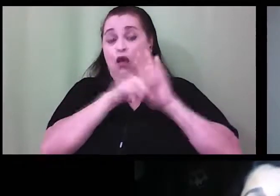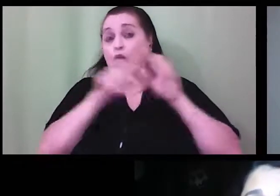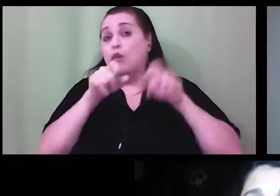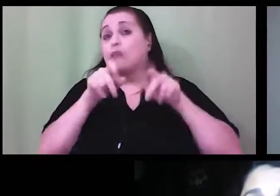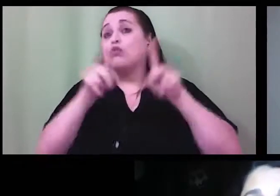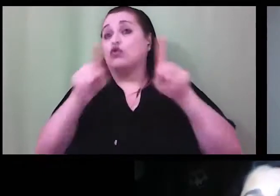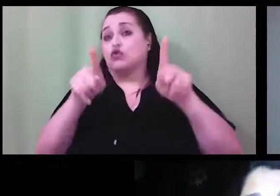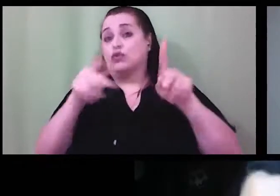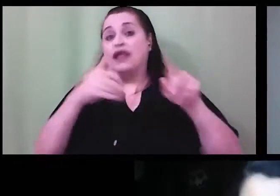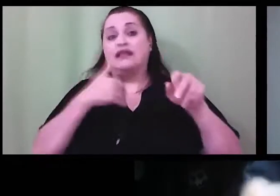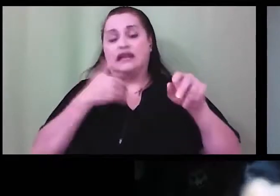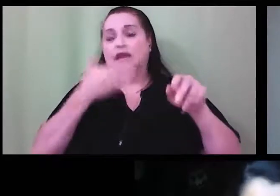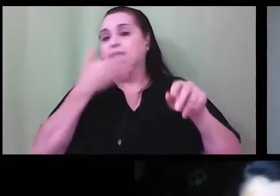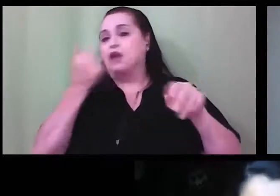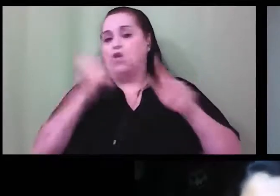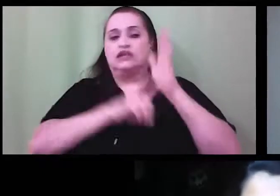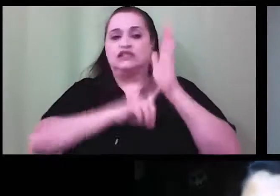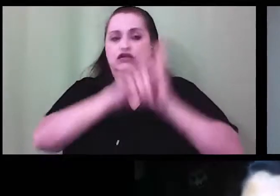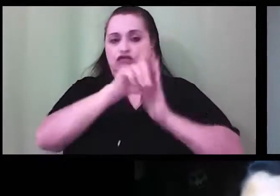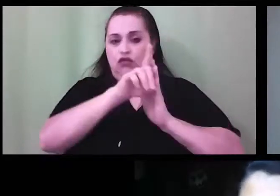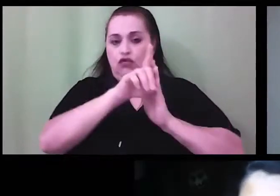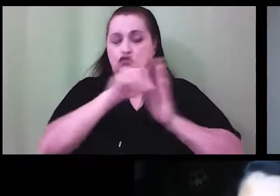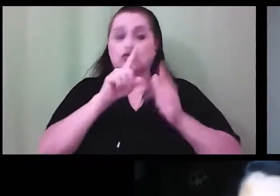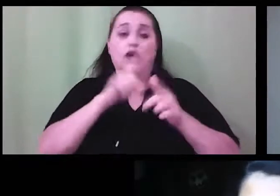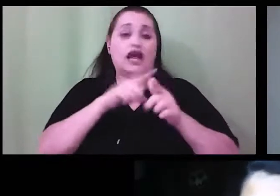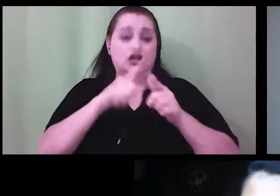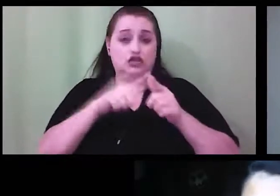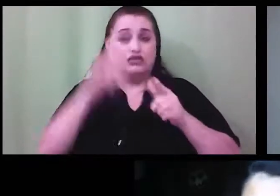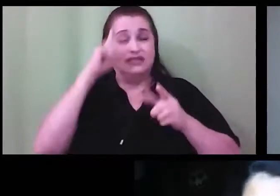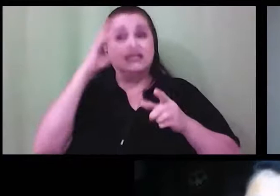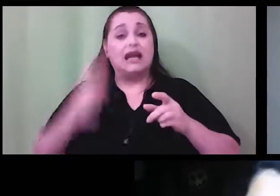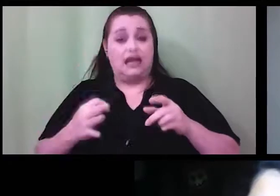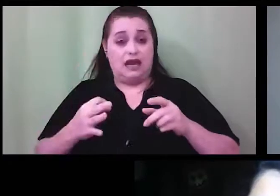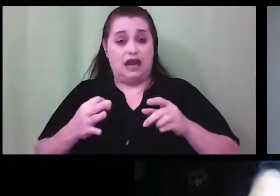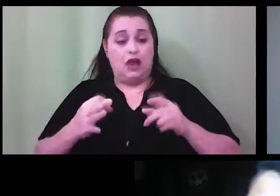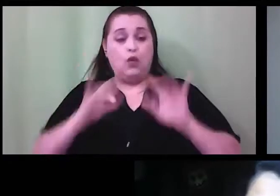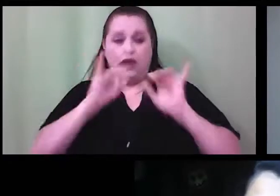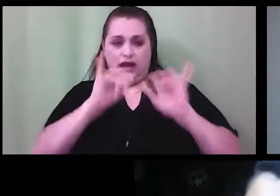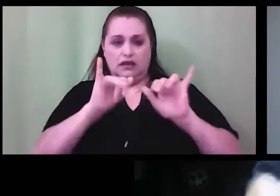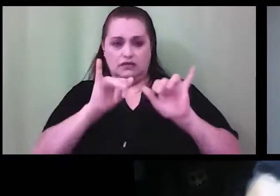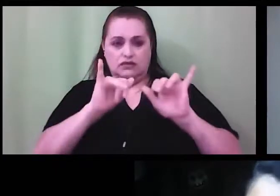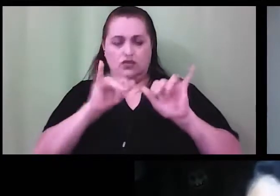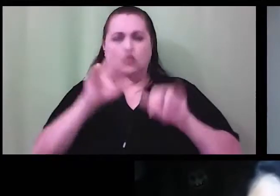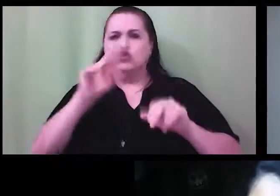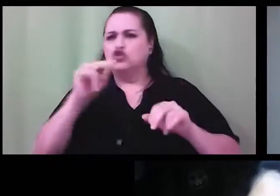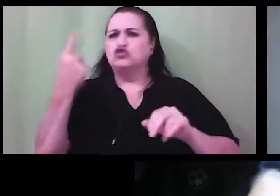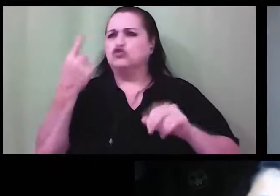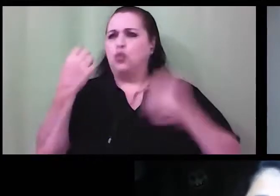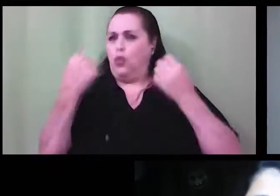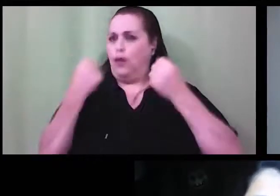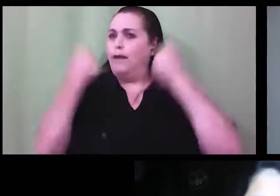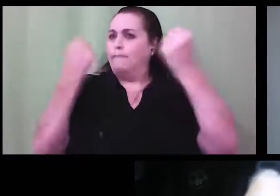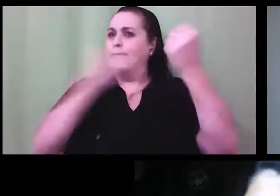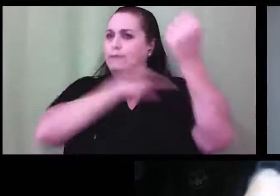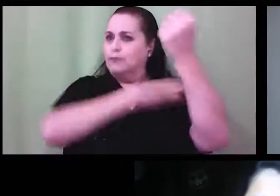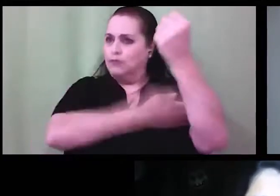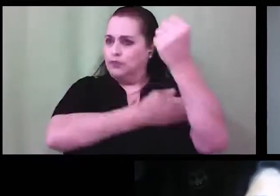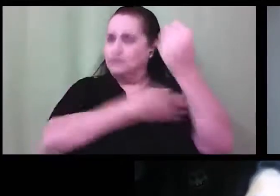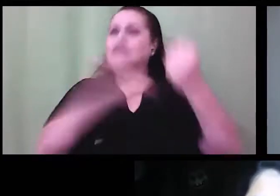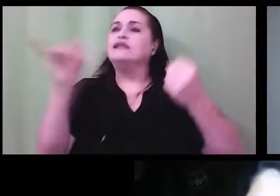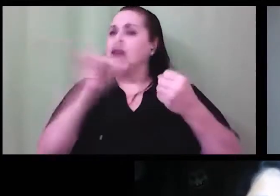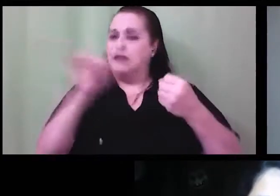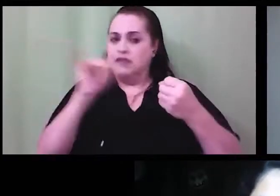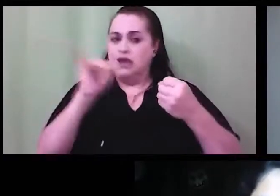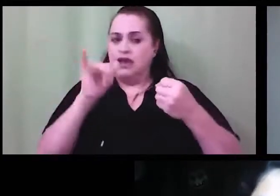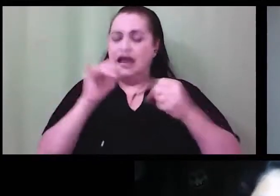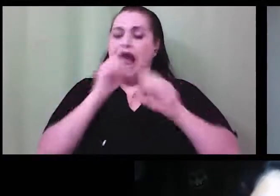oportunidad de tener un mejor desarrollo. Entonces creo que es eso, no solo empoderamiento, sino